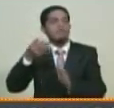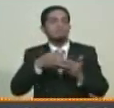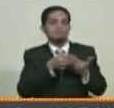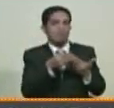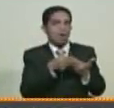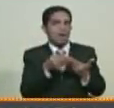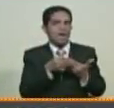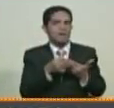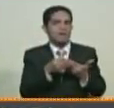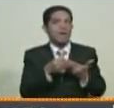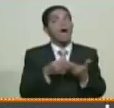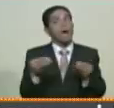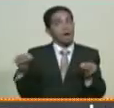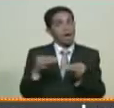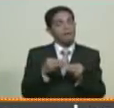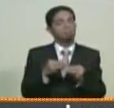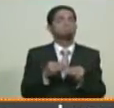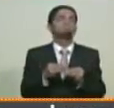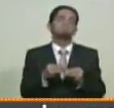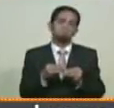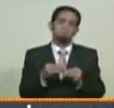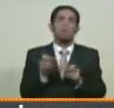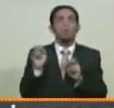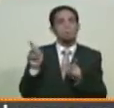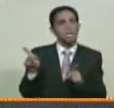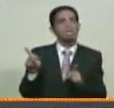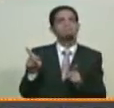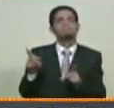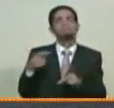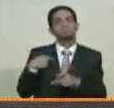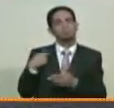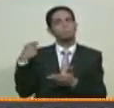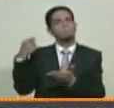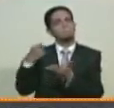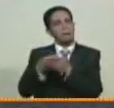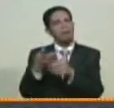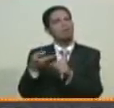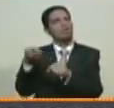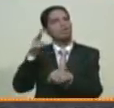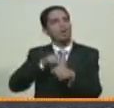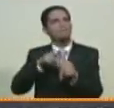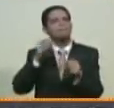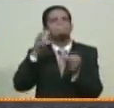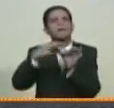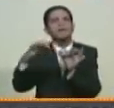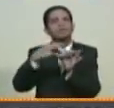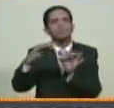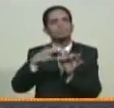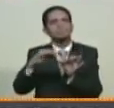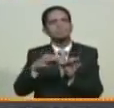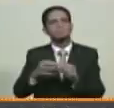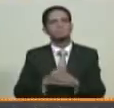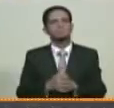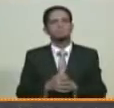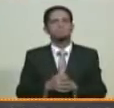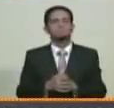la dolarizar y maduro petrolí son los salarios quiere decir que la gente